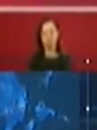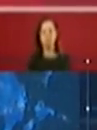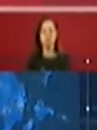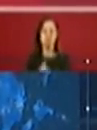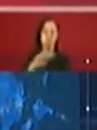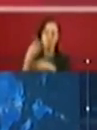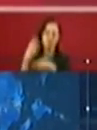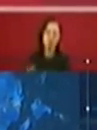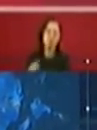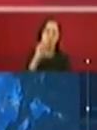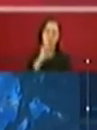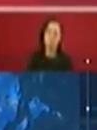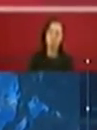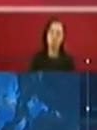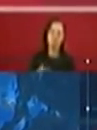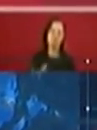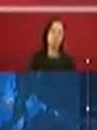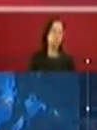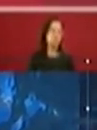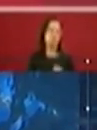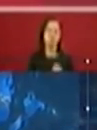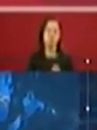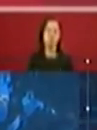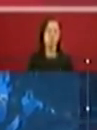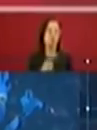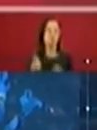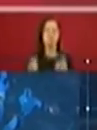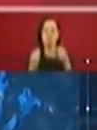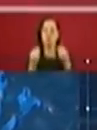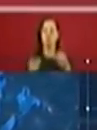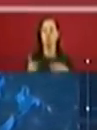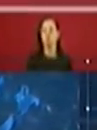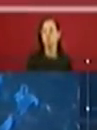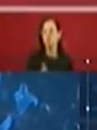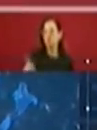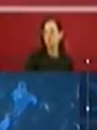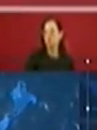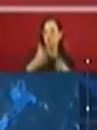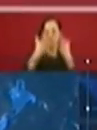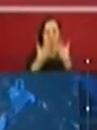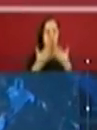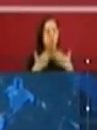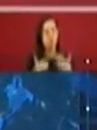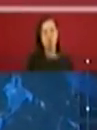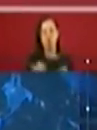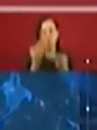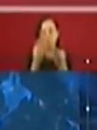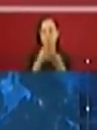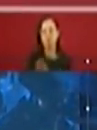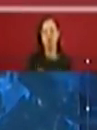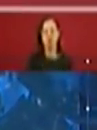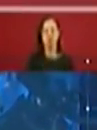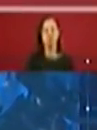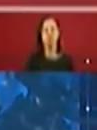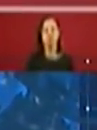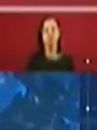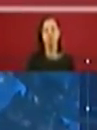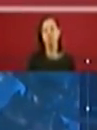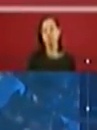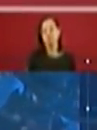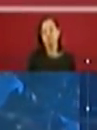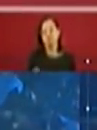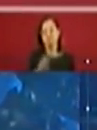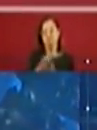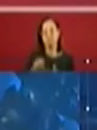Yo creo que aquí el presidente tiene una responsabilidad y al dejar de lado esa responsabilidad me parece